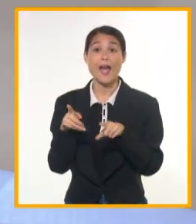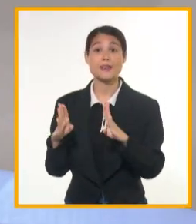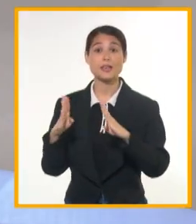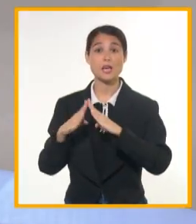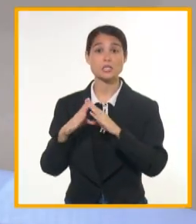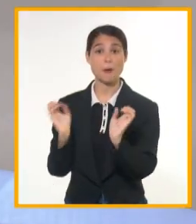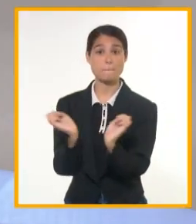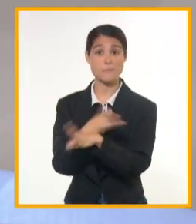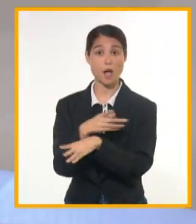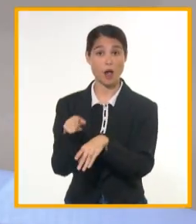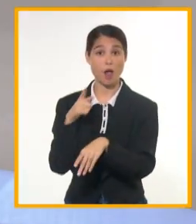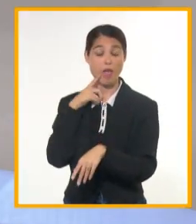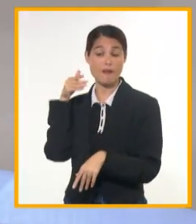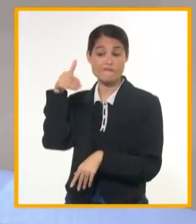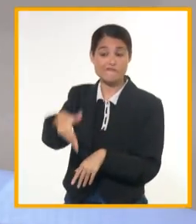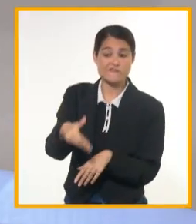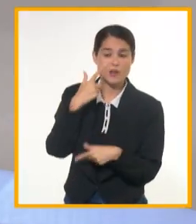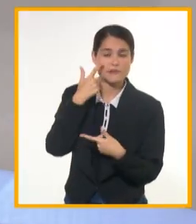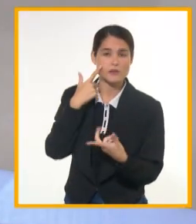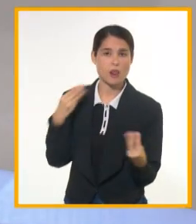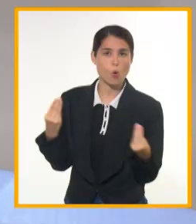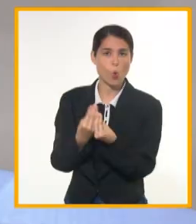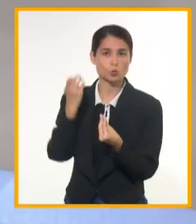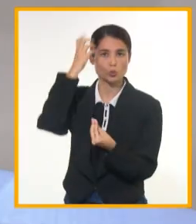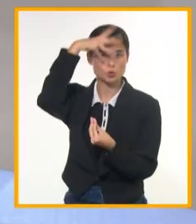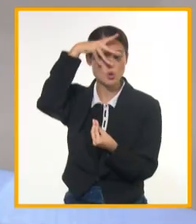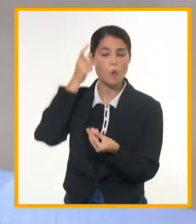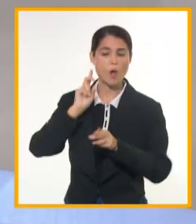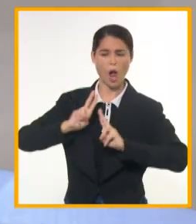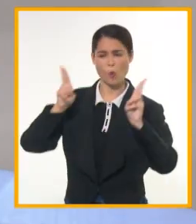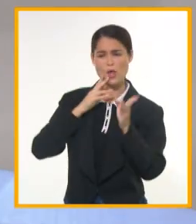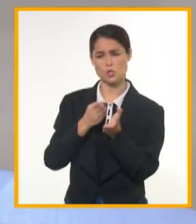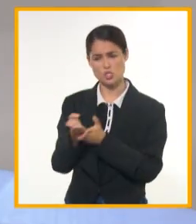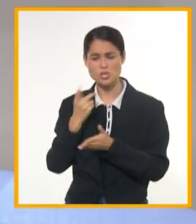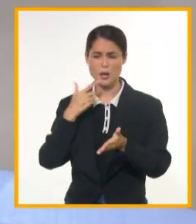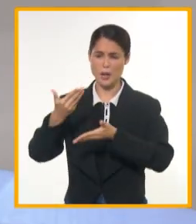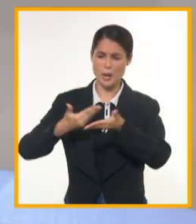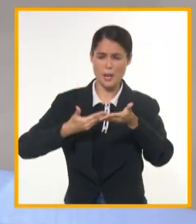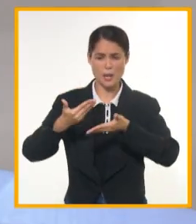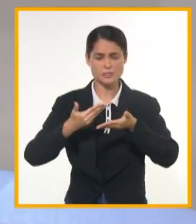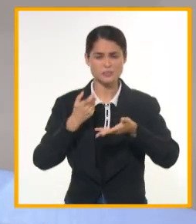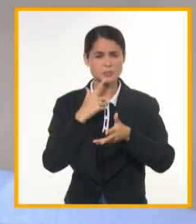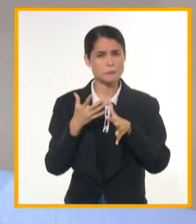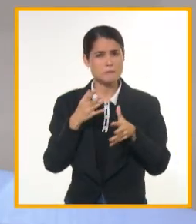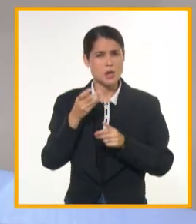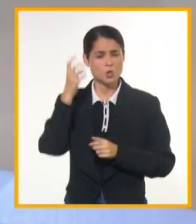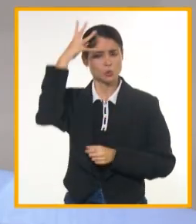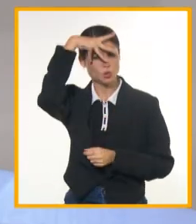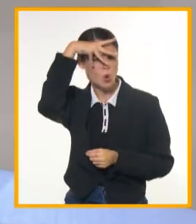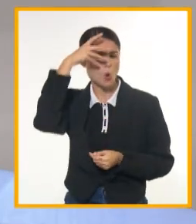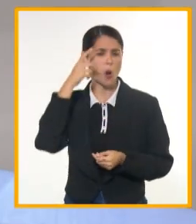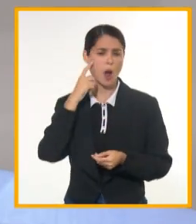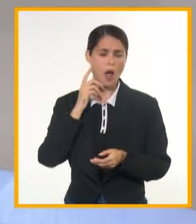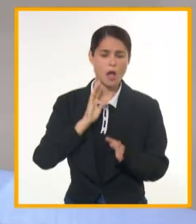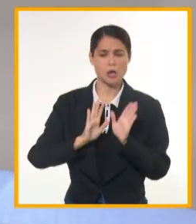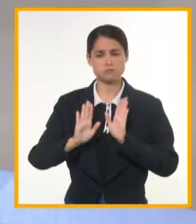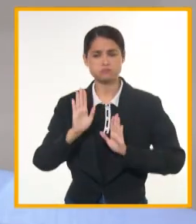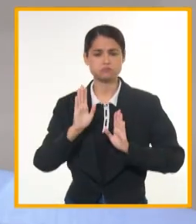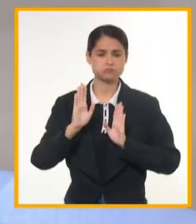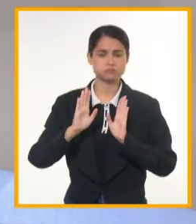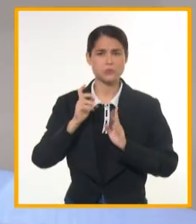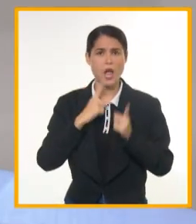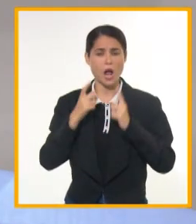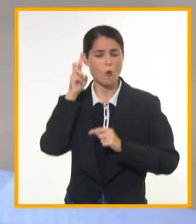Trump y pedirle que mantuviera el acuerdo en aquel momento, y Trump más o menos les dijo que si ellos convencían al